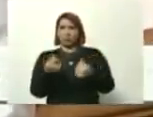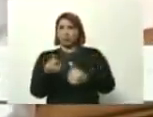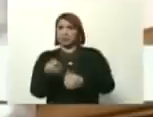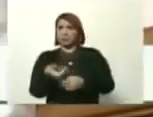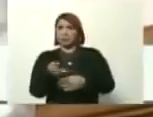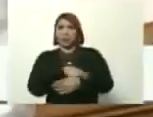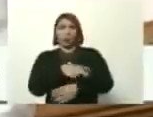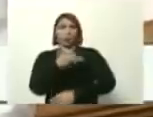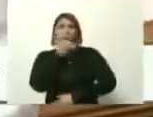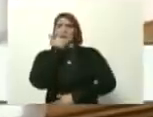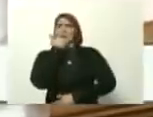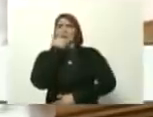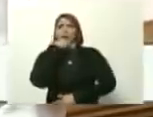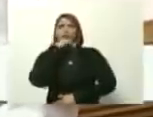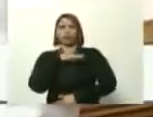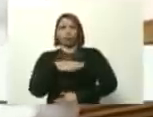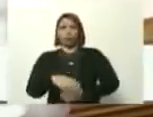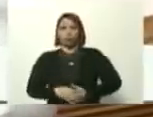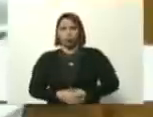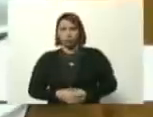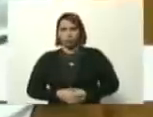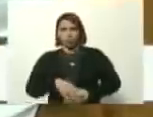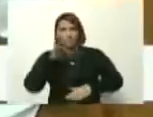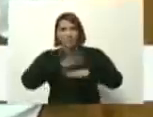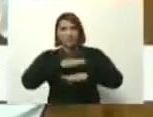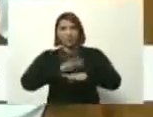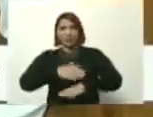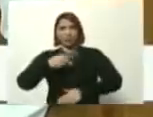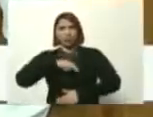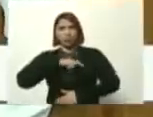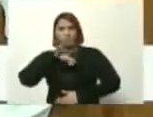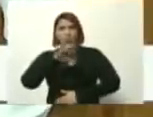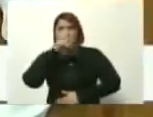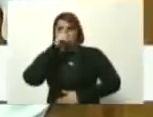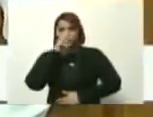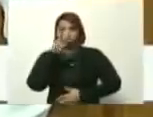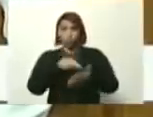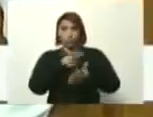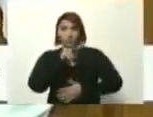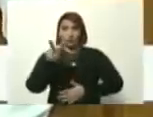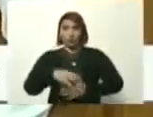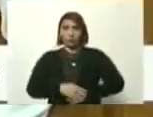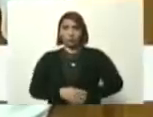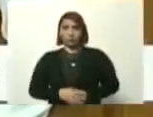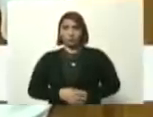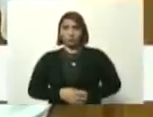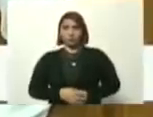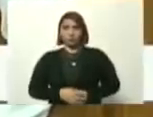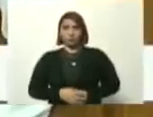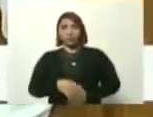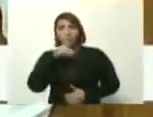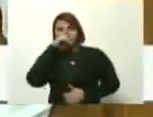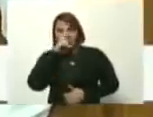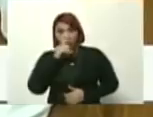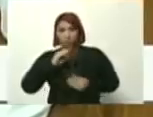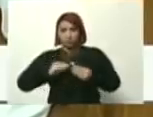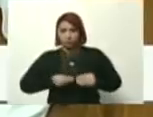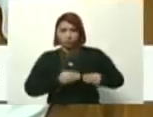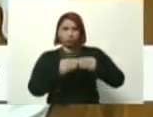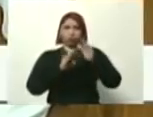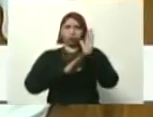histórico que acometiera nuestra República. El año 2022 será el año de